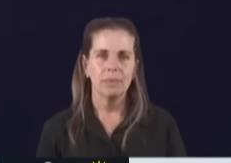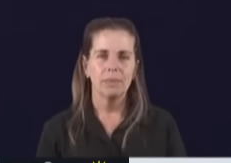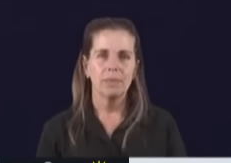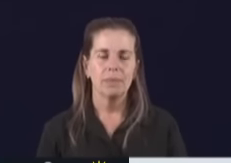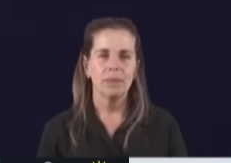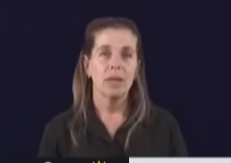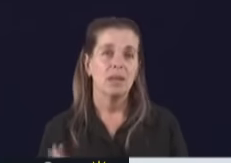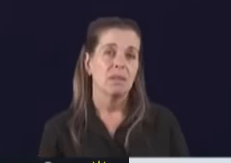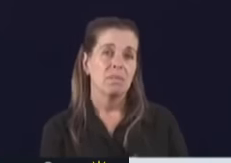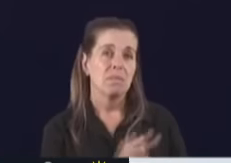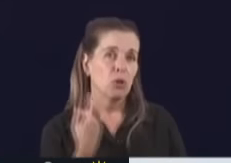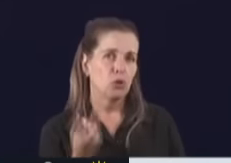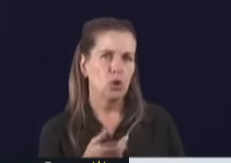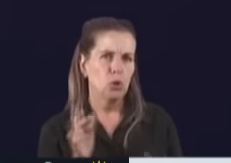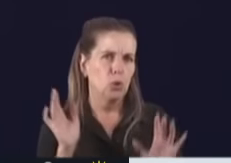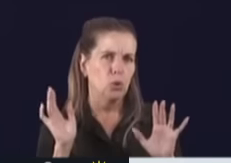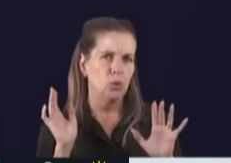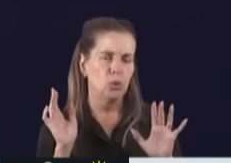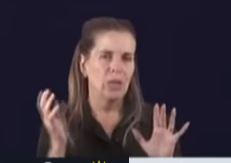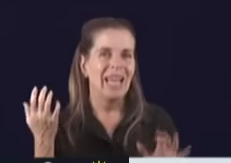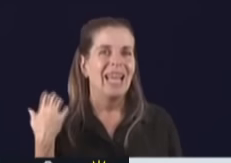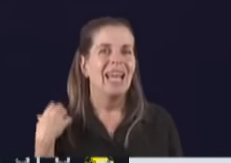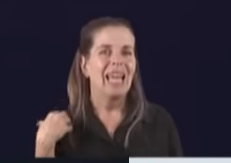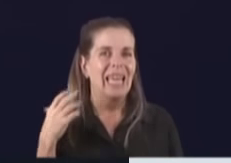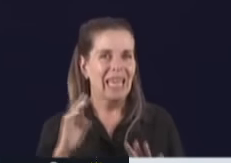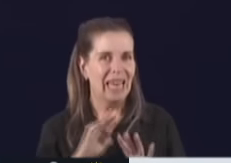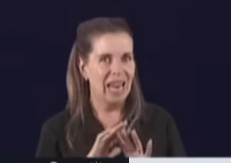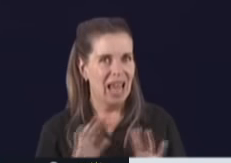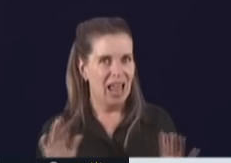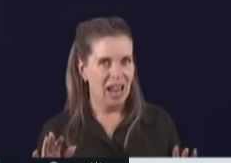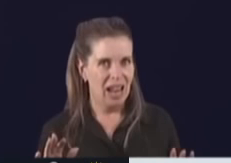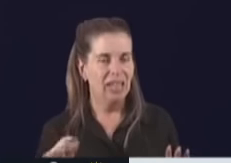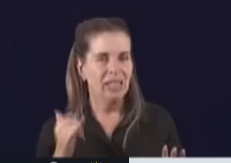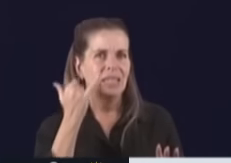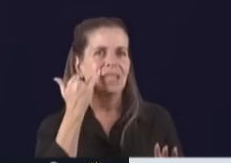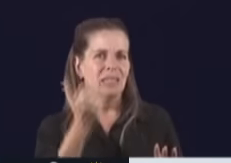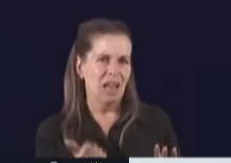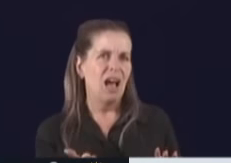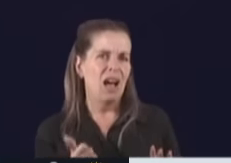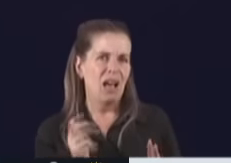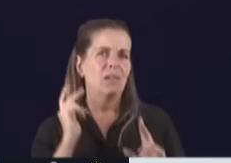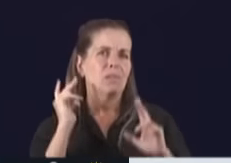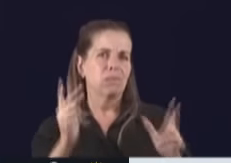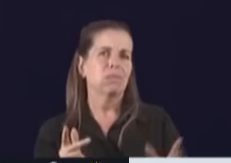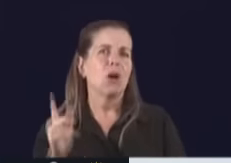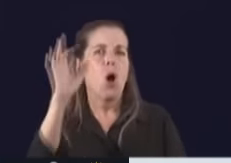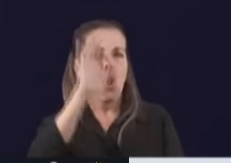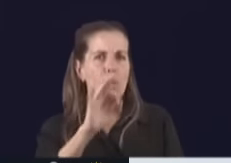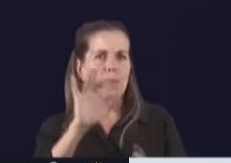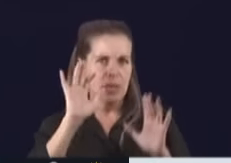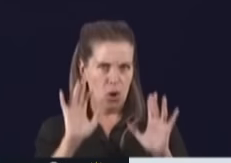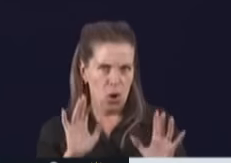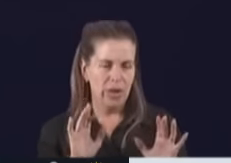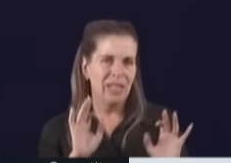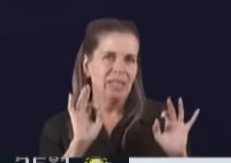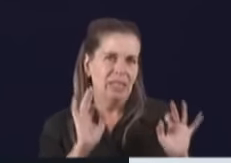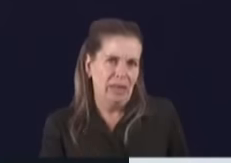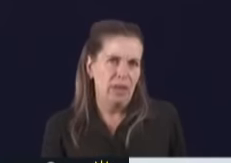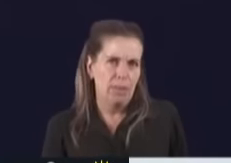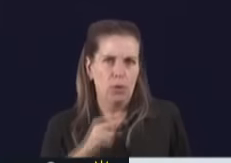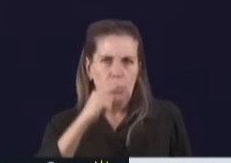Nosotros en general, más allá de haber sentado posición en que claramente Maduro es un